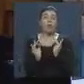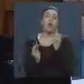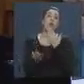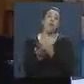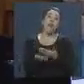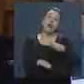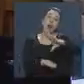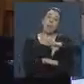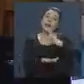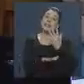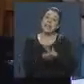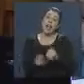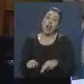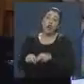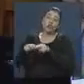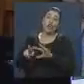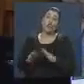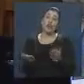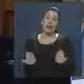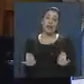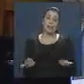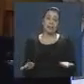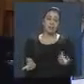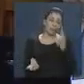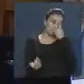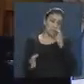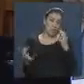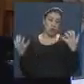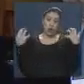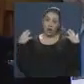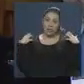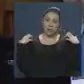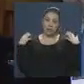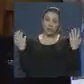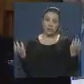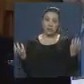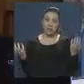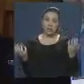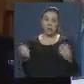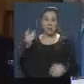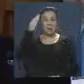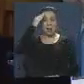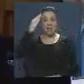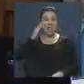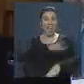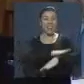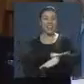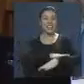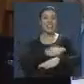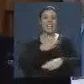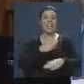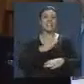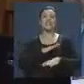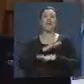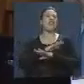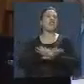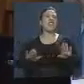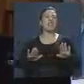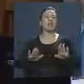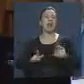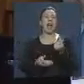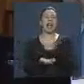país vaya contando con los recursos necesarios. Mire qué serio y responsable. Desde el primer día la derecha intentó echar la gratuidad abajo,